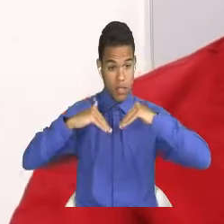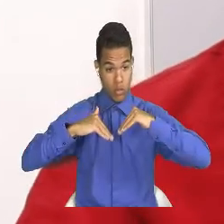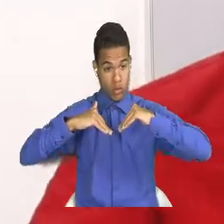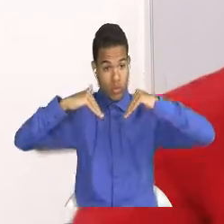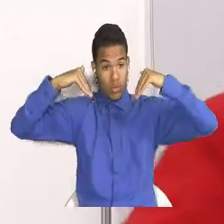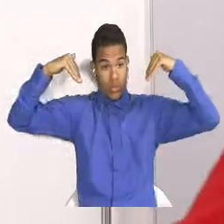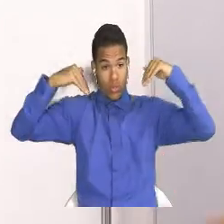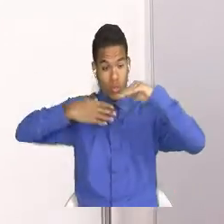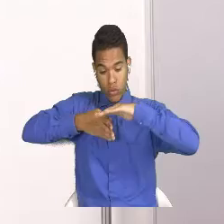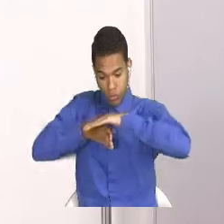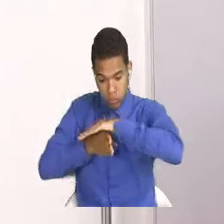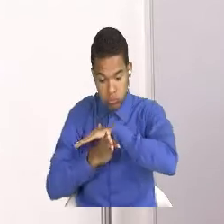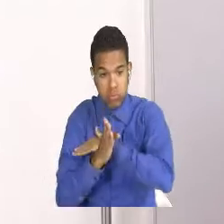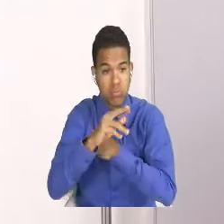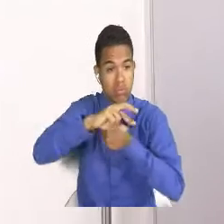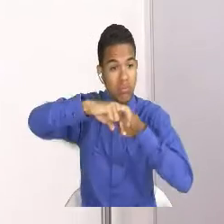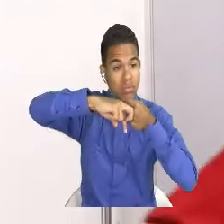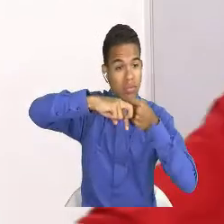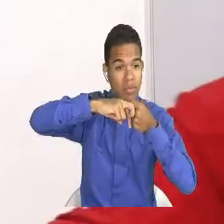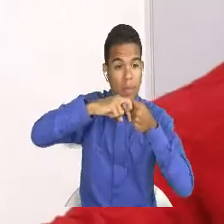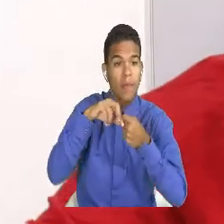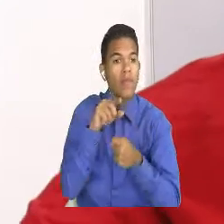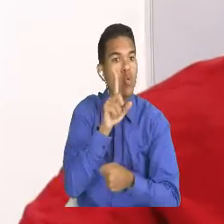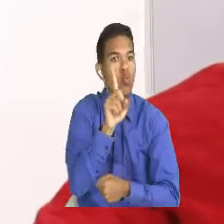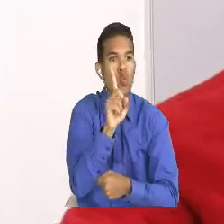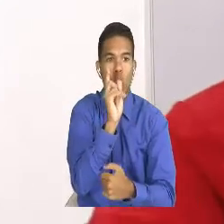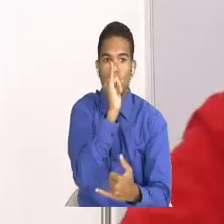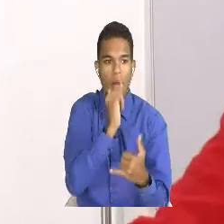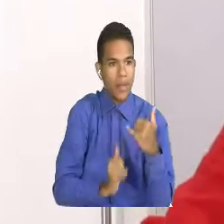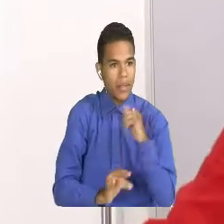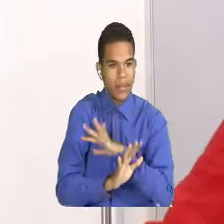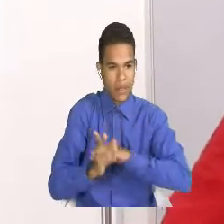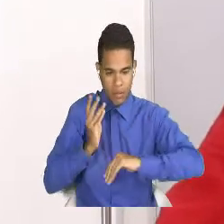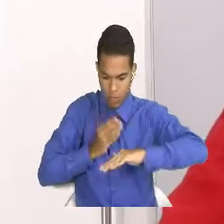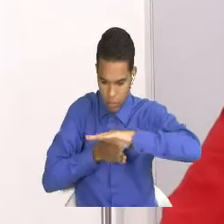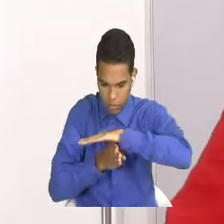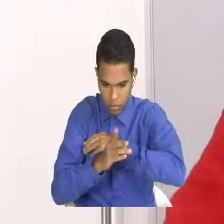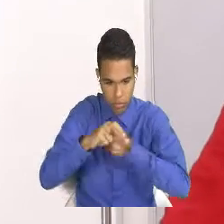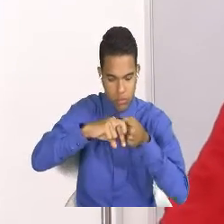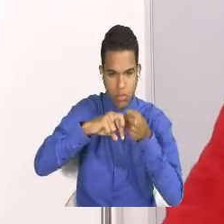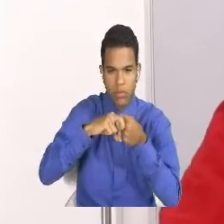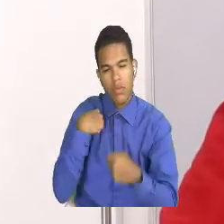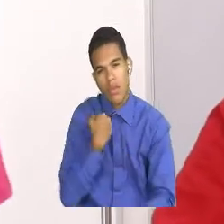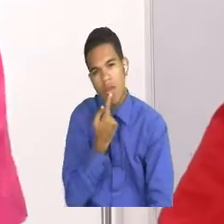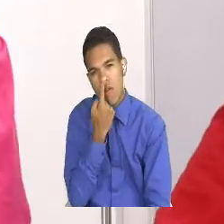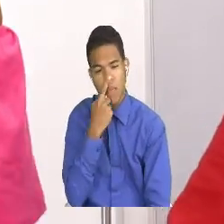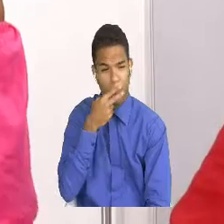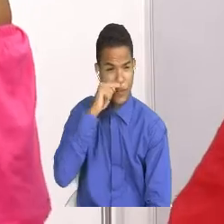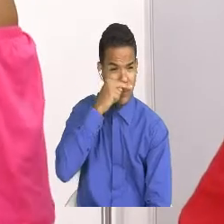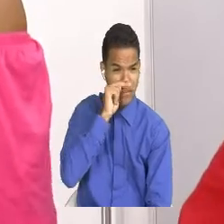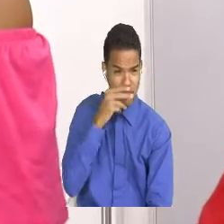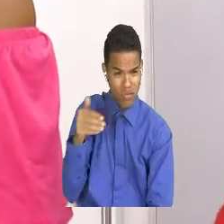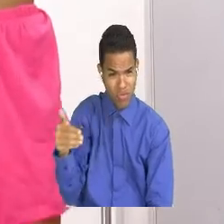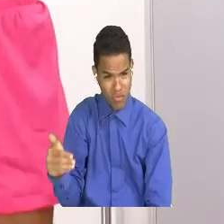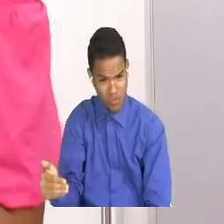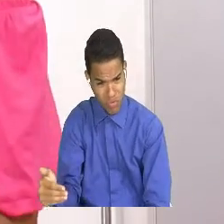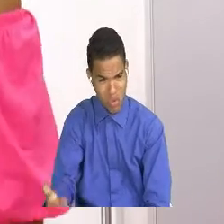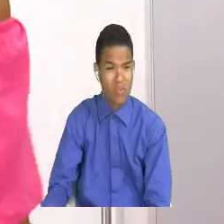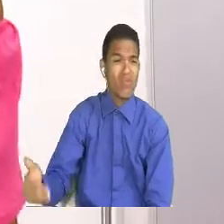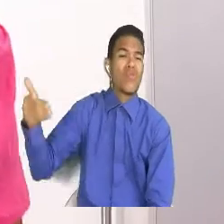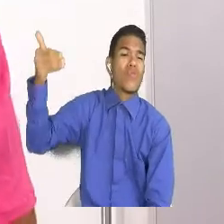una vez más, por última vez, lo que sería su última vez, a ver jugar a nuestra Alianza Petrolera. Es un niño que siempre estuvo aquí dispuesto para colaborar